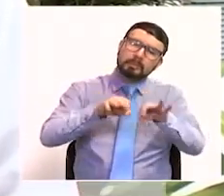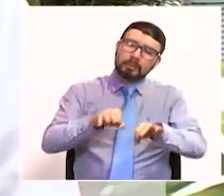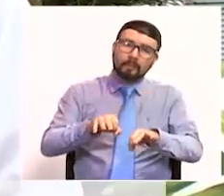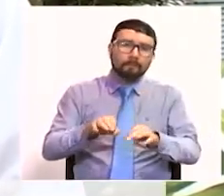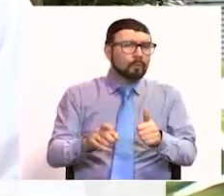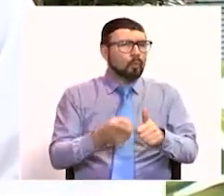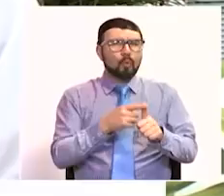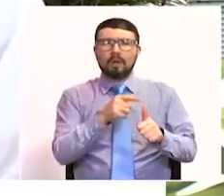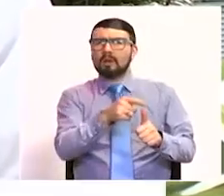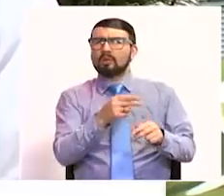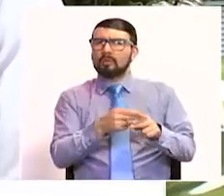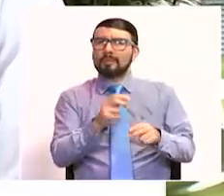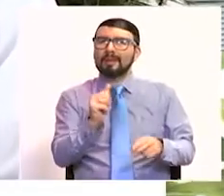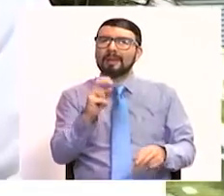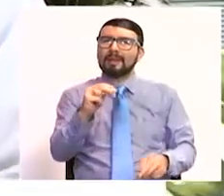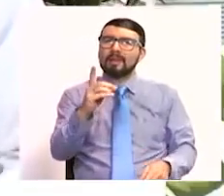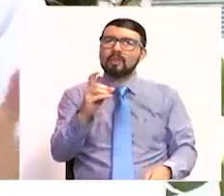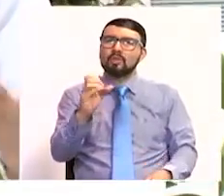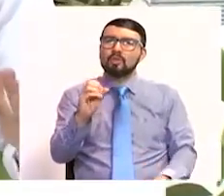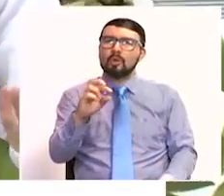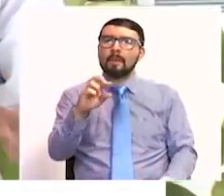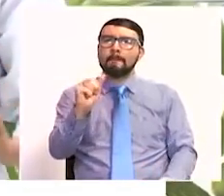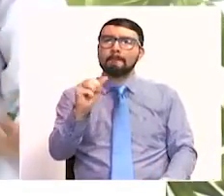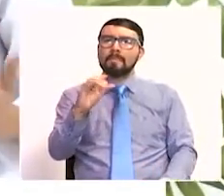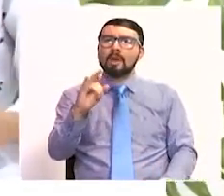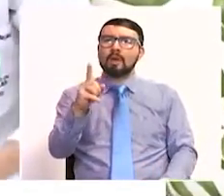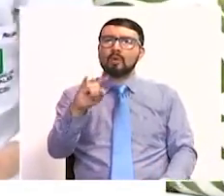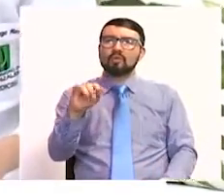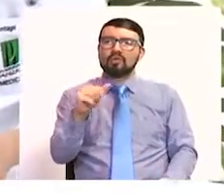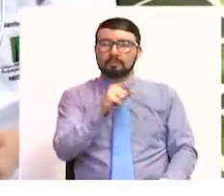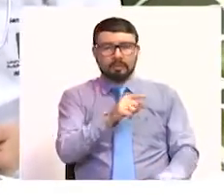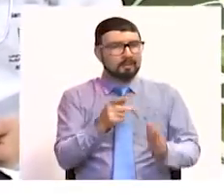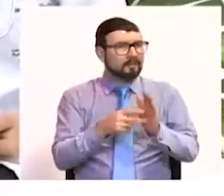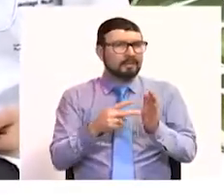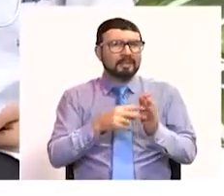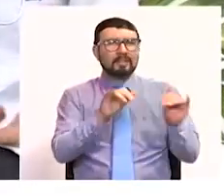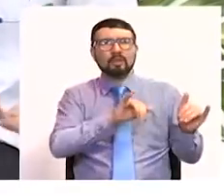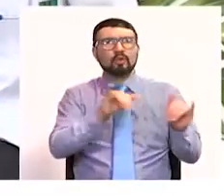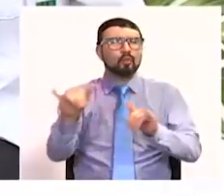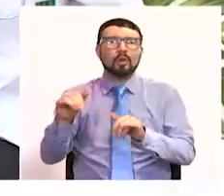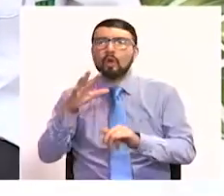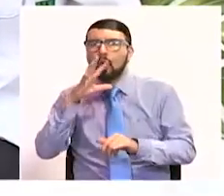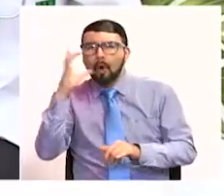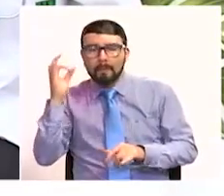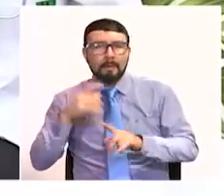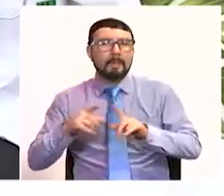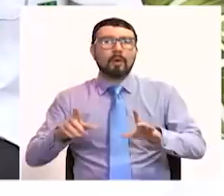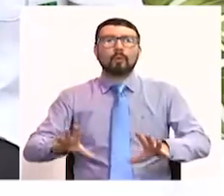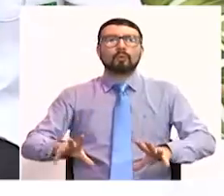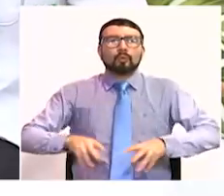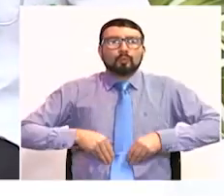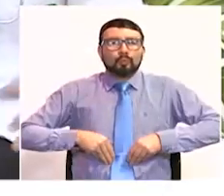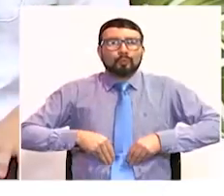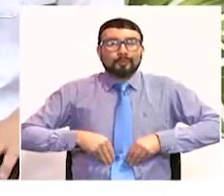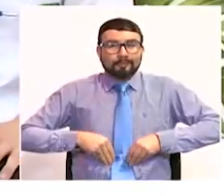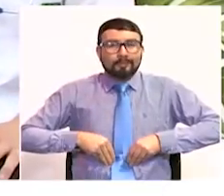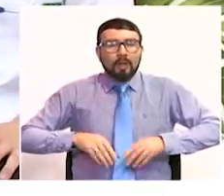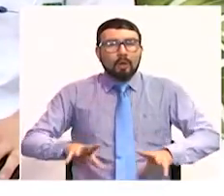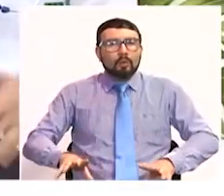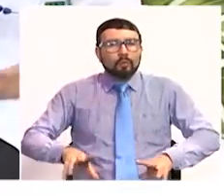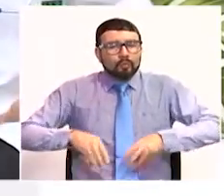la andropausia, que es esa famosa menopausia de los hombres. ¿Esto realmente existe? ¿Qué